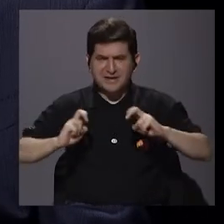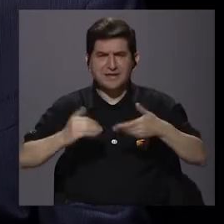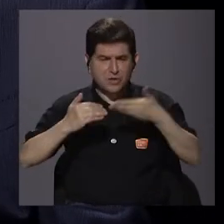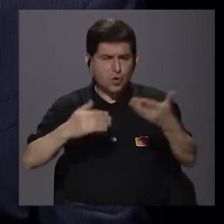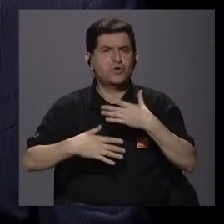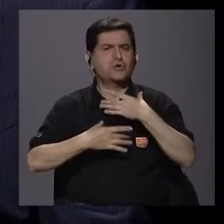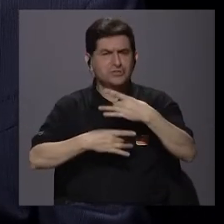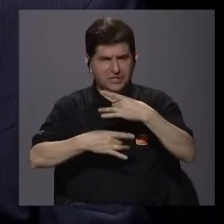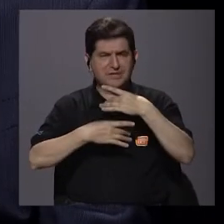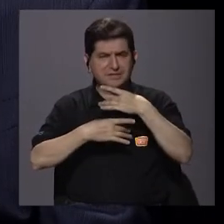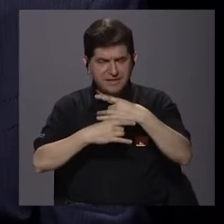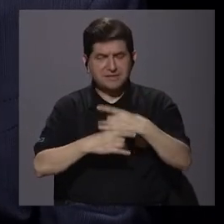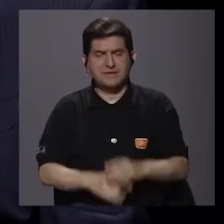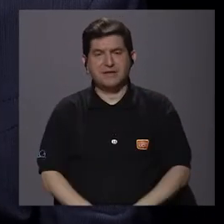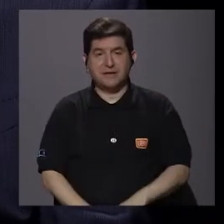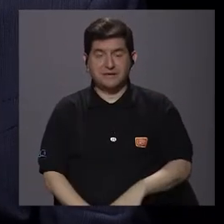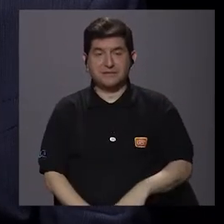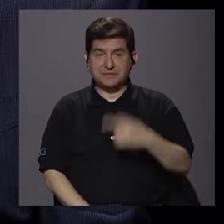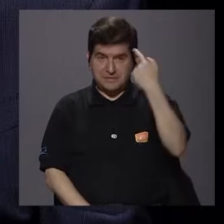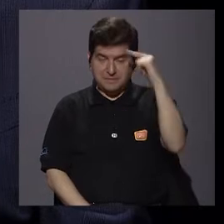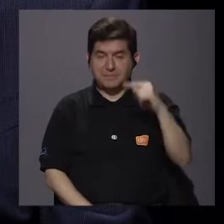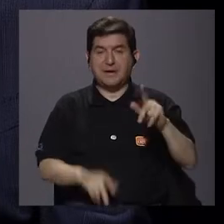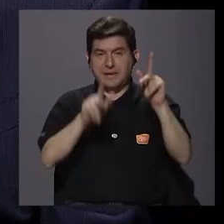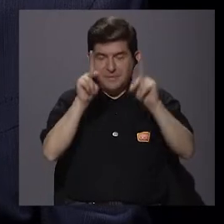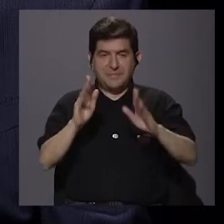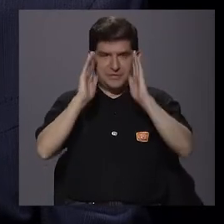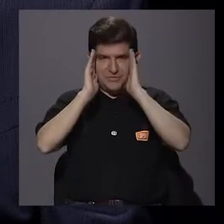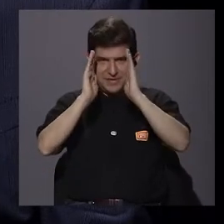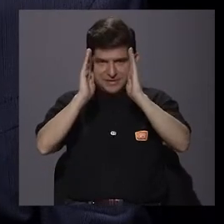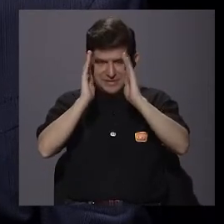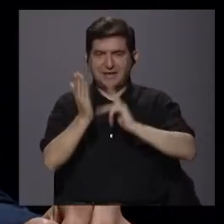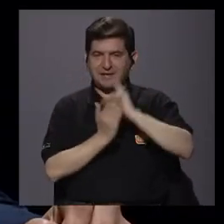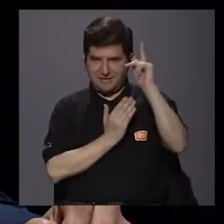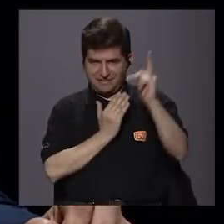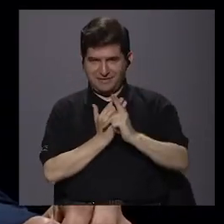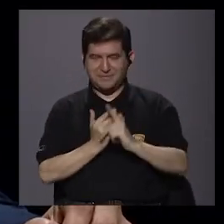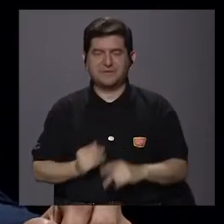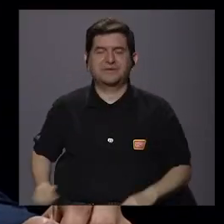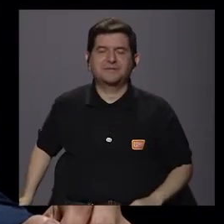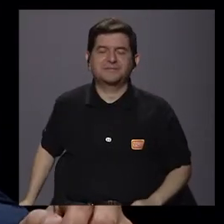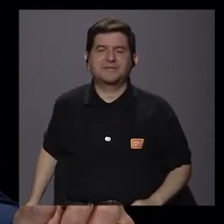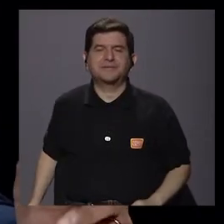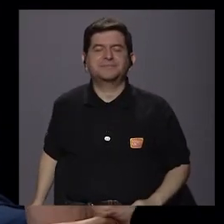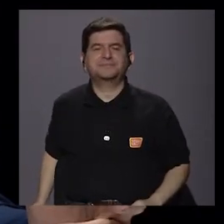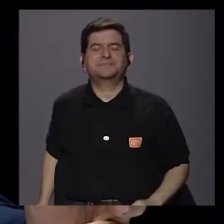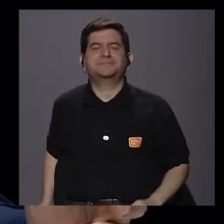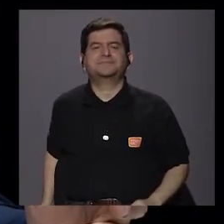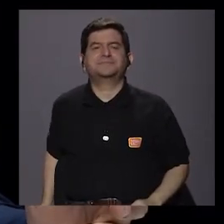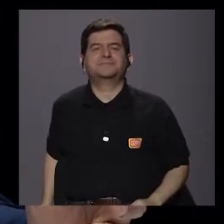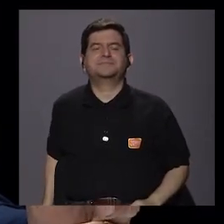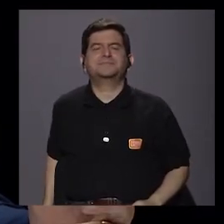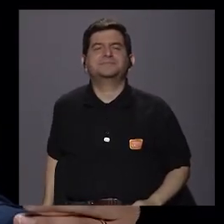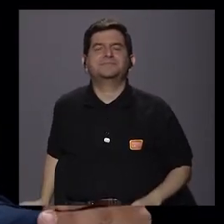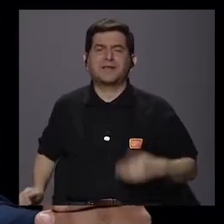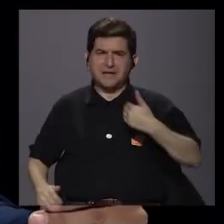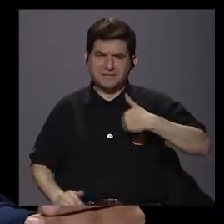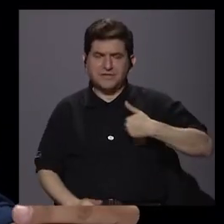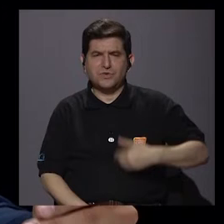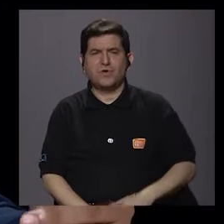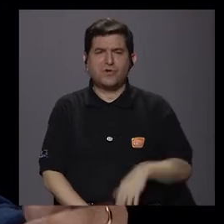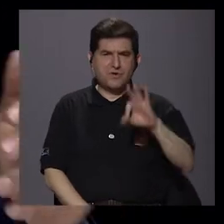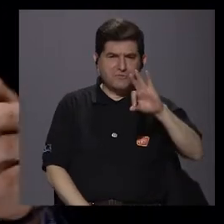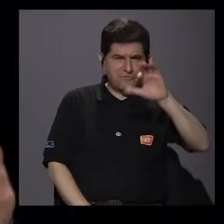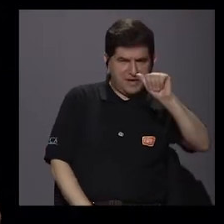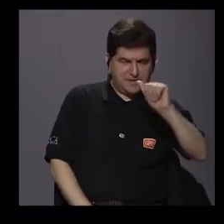cosas de interés para sin duda para los que nos escuchan don francisco el panorama